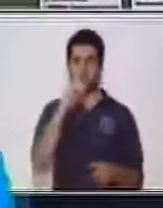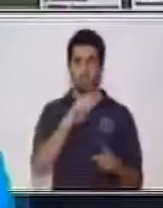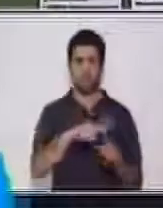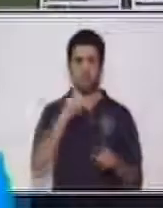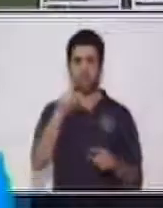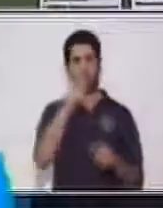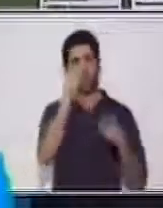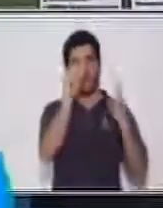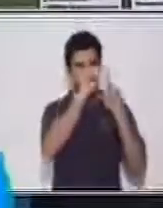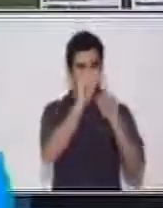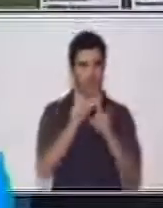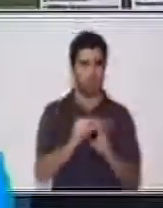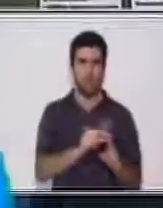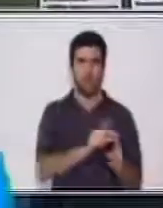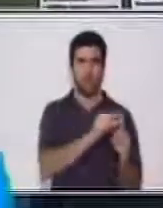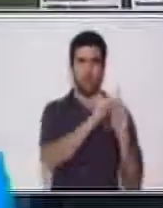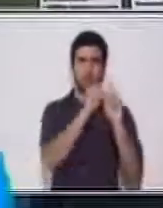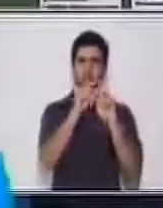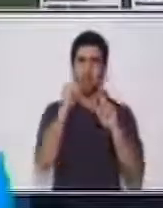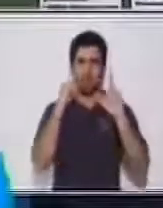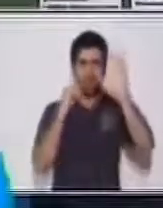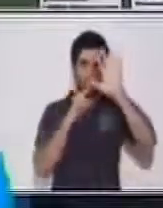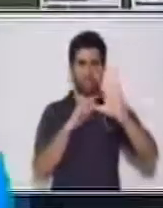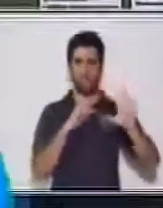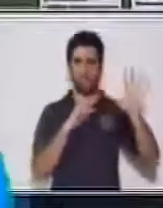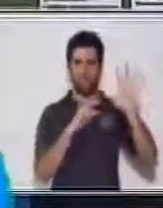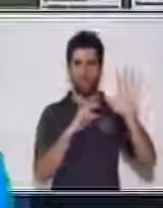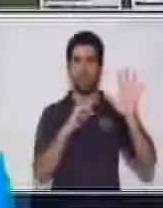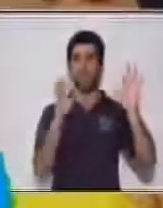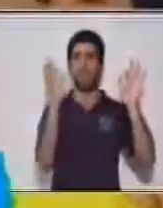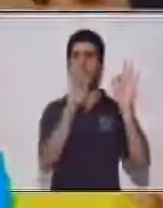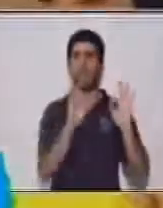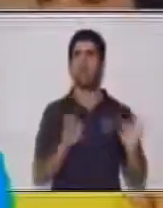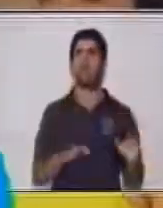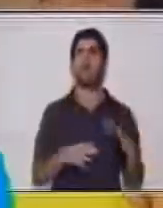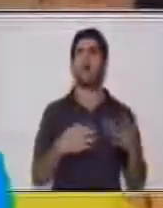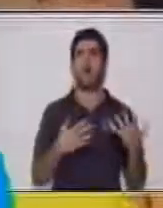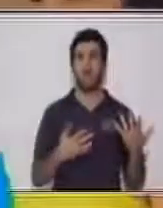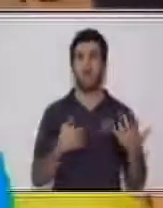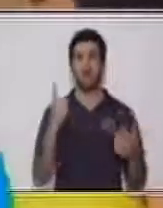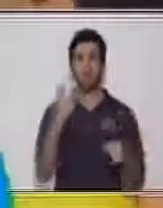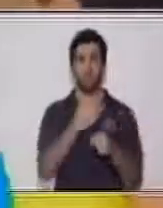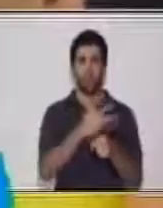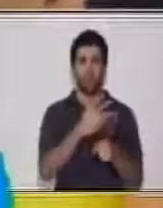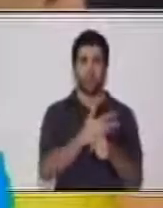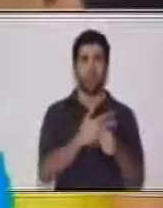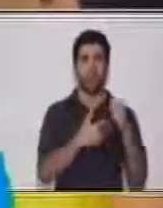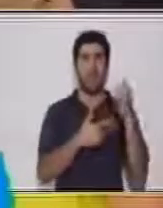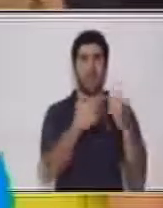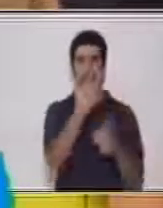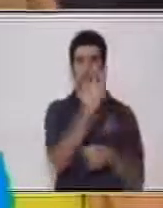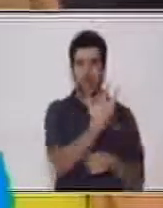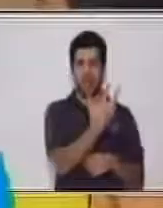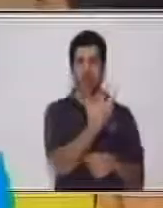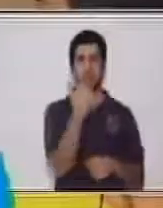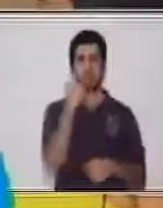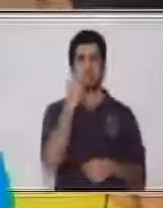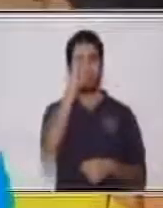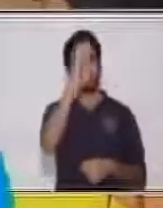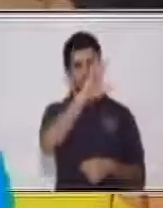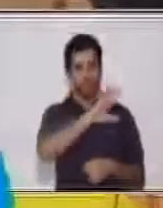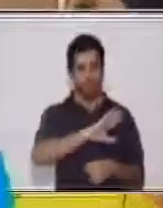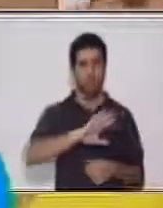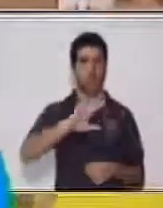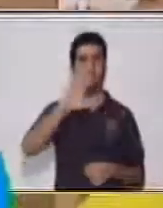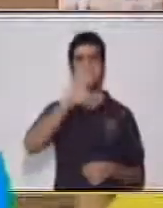palabras. ¿Ya te diste cuenta qué forma tiene? Muy bien, es la forma del mapa de Guatemala. Y si te das cuenta, dentro de